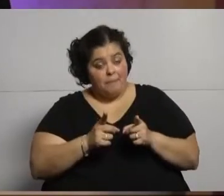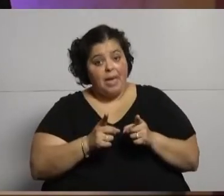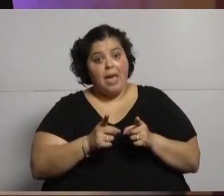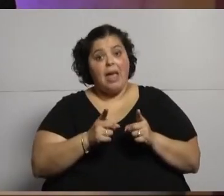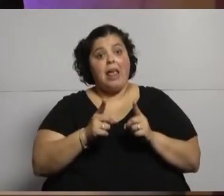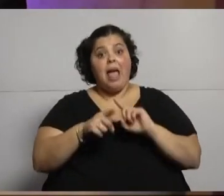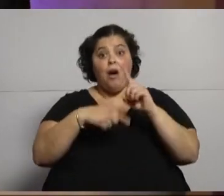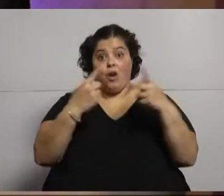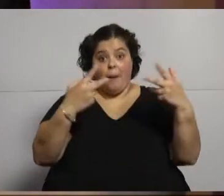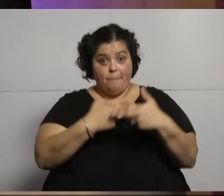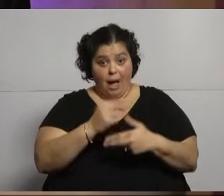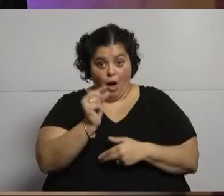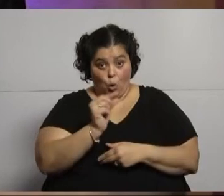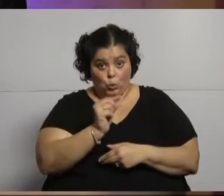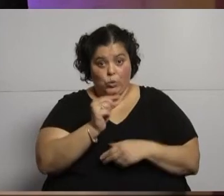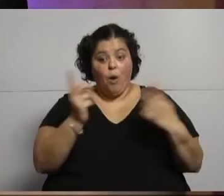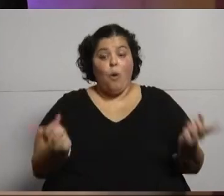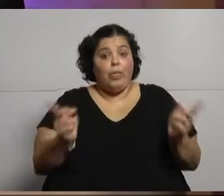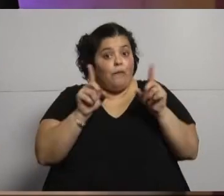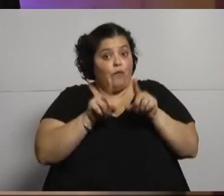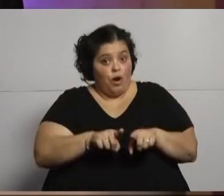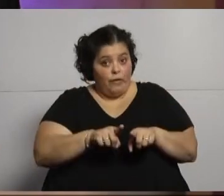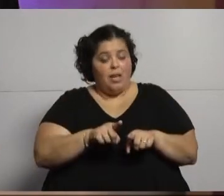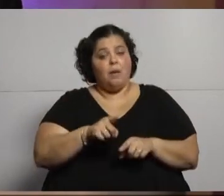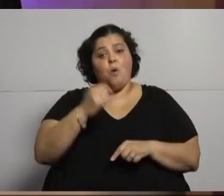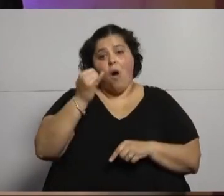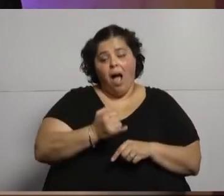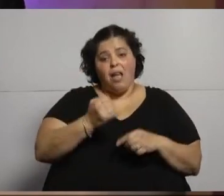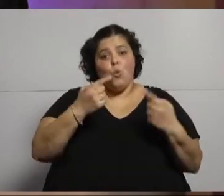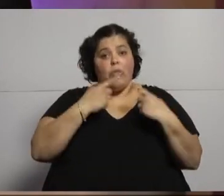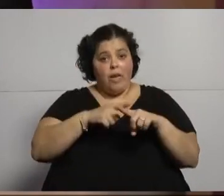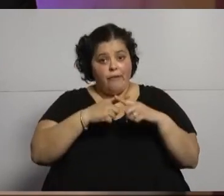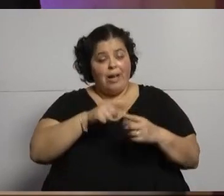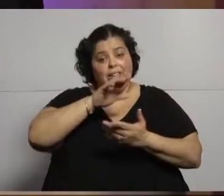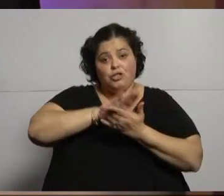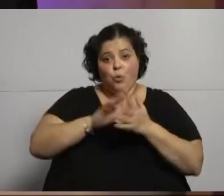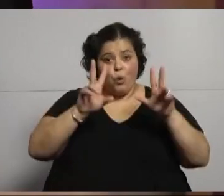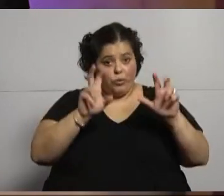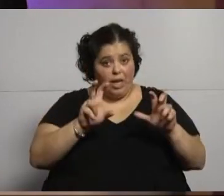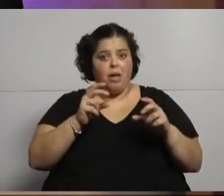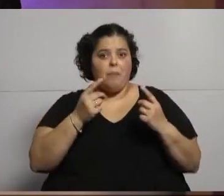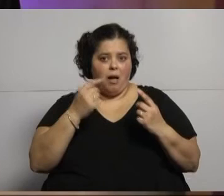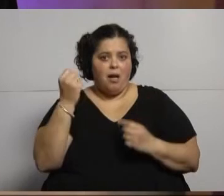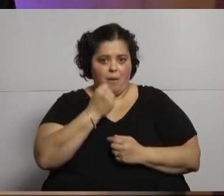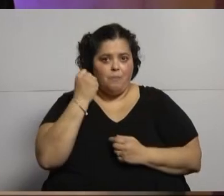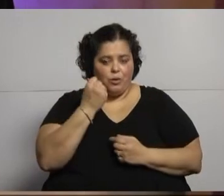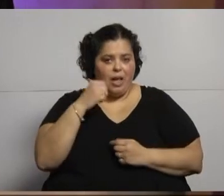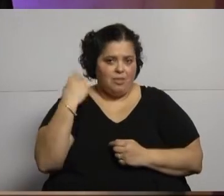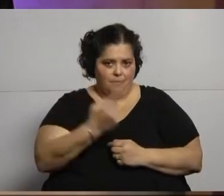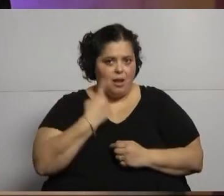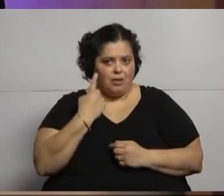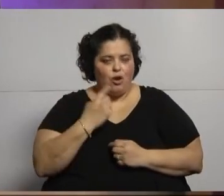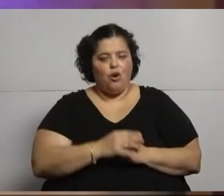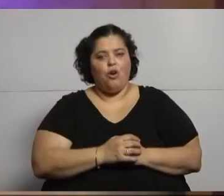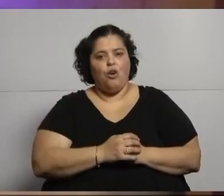esta pequeña pausa, vamos a tener un panel, un debate sobre algo que nos toca muy de cerca a todos, que es el nombre